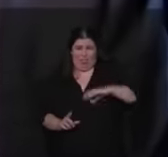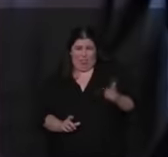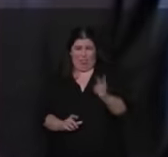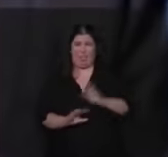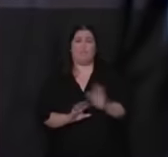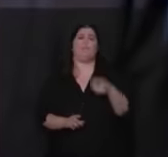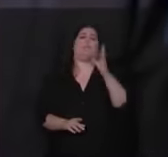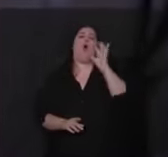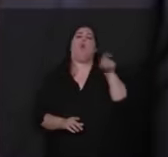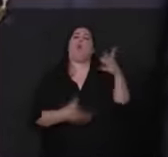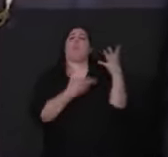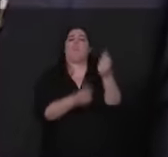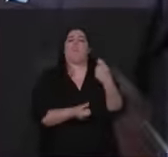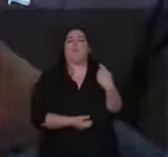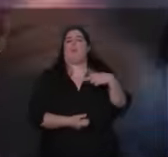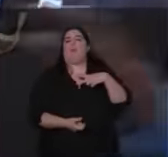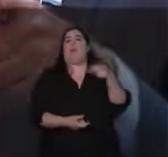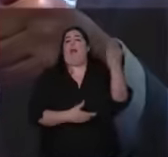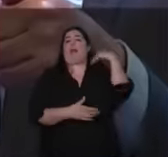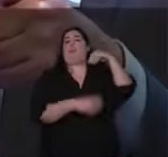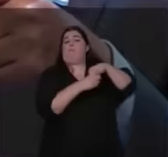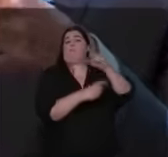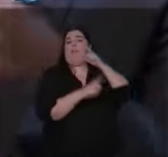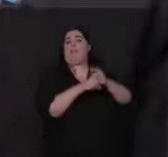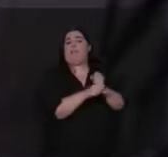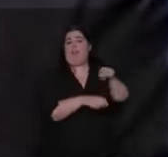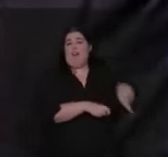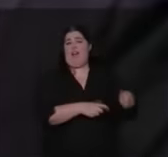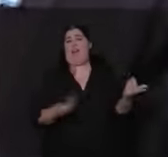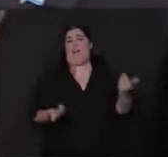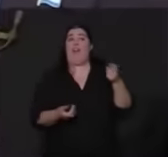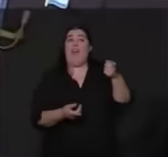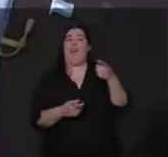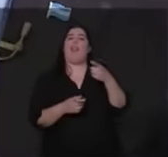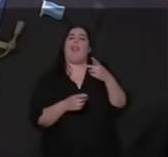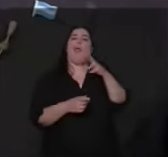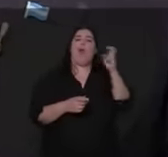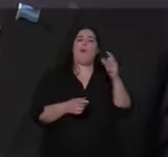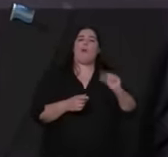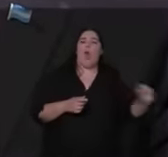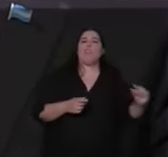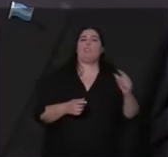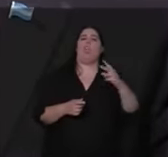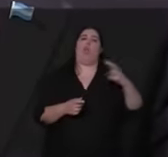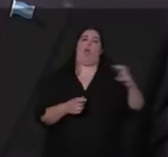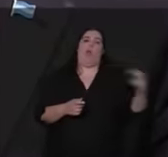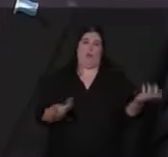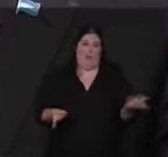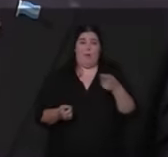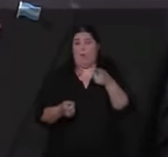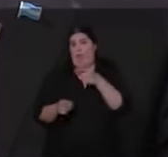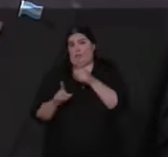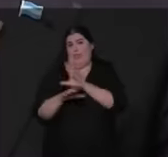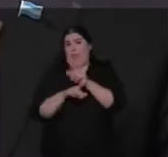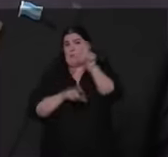AFJP, trabajó mucho tiempo ahí. Cuando le cobraban a usted la comisión, él cobraba de ahí. Y vos agarraste y se las afanaste a los